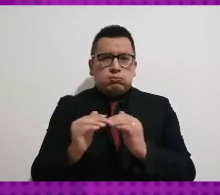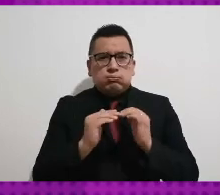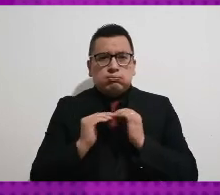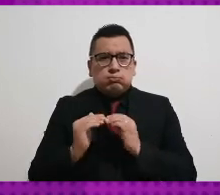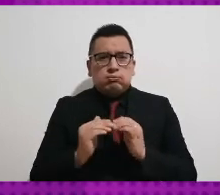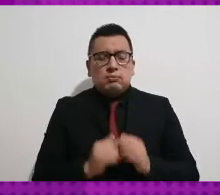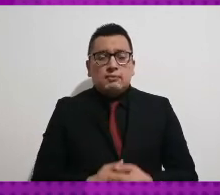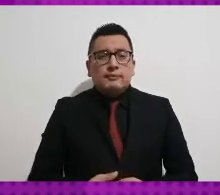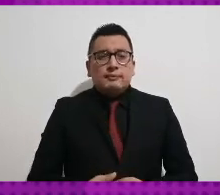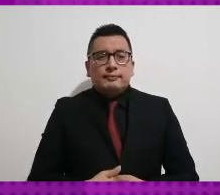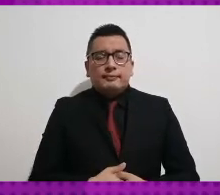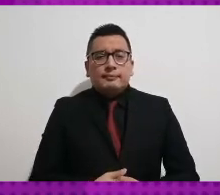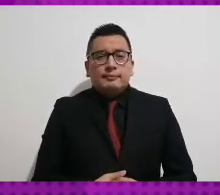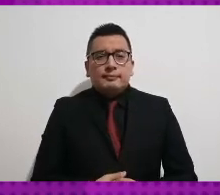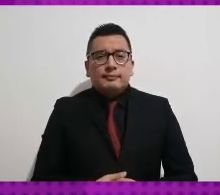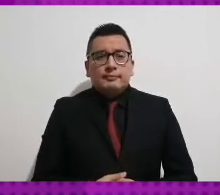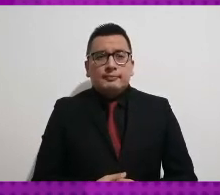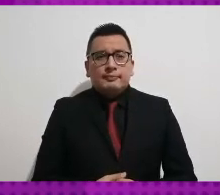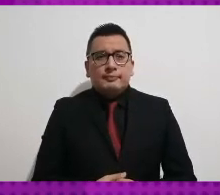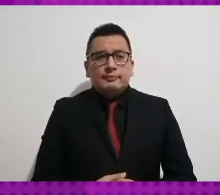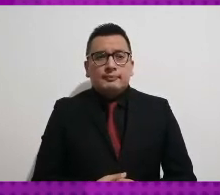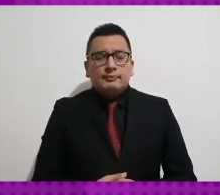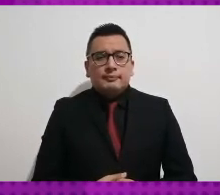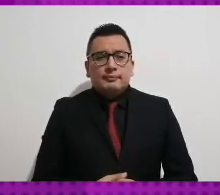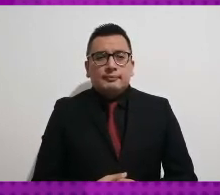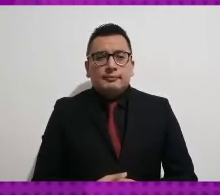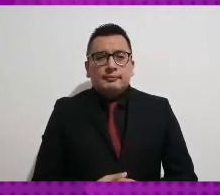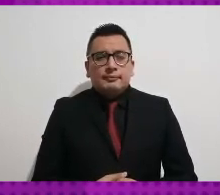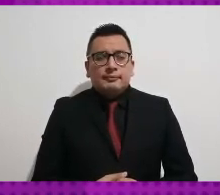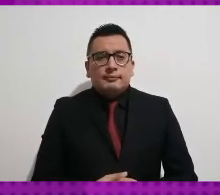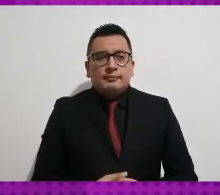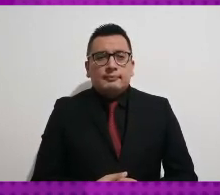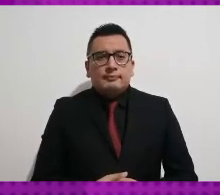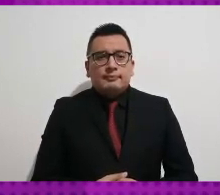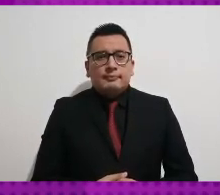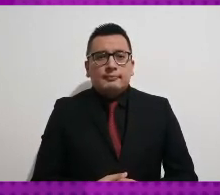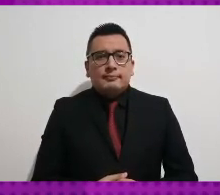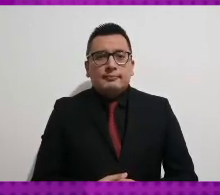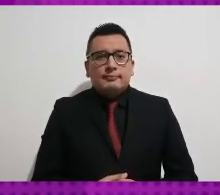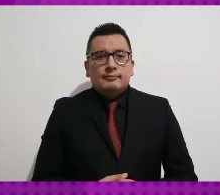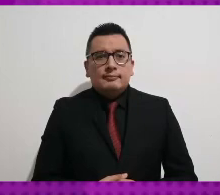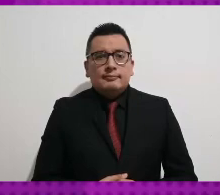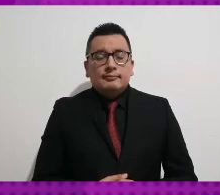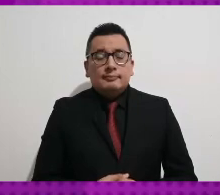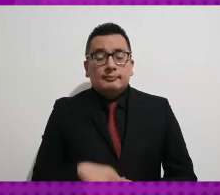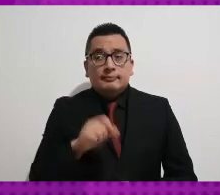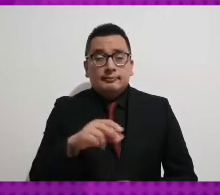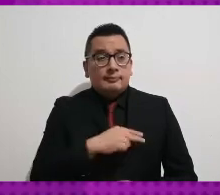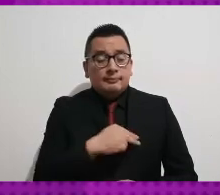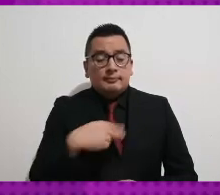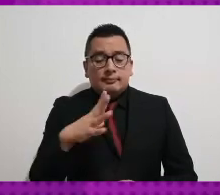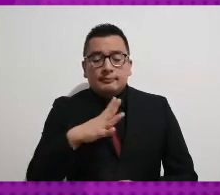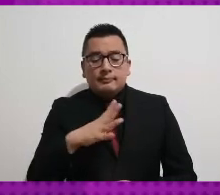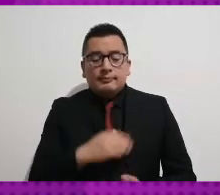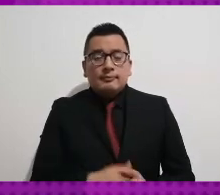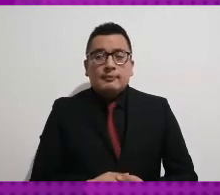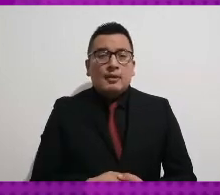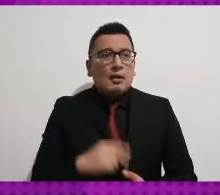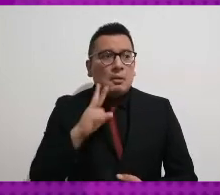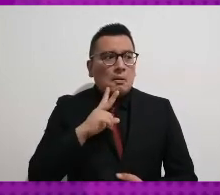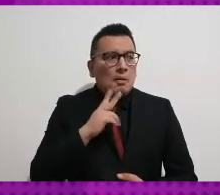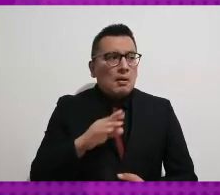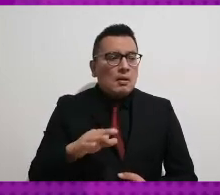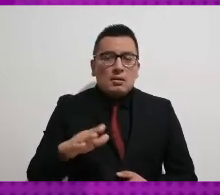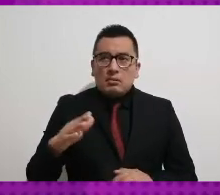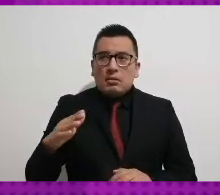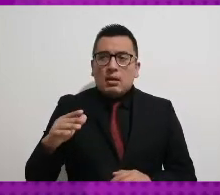género, de los aspectos fundamentales de la mujer, etc. También tuvimos la elección de